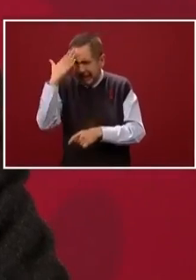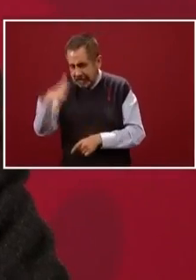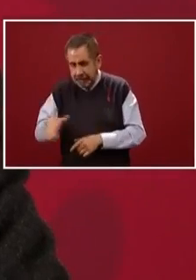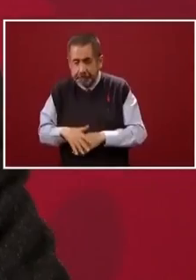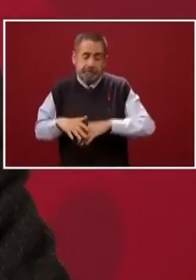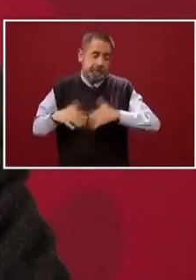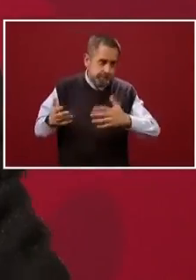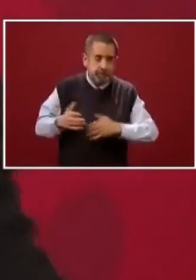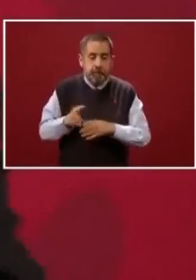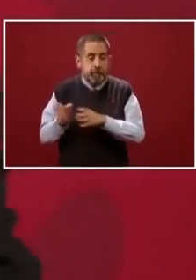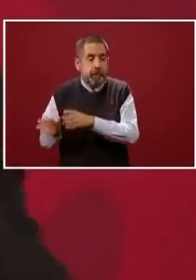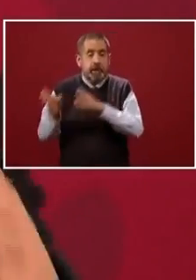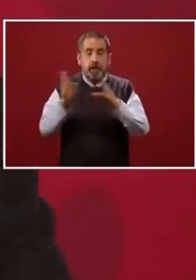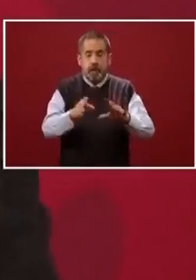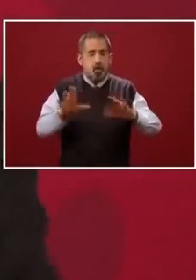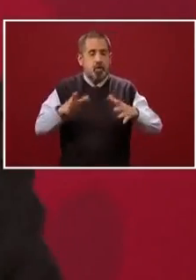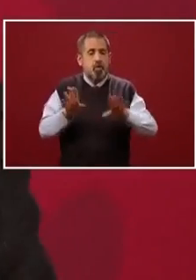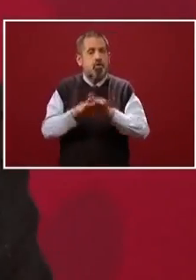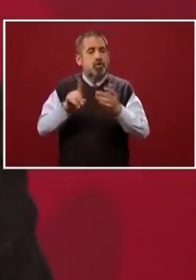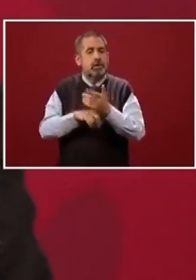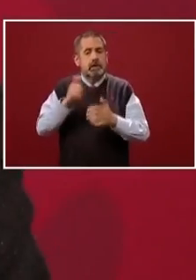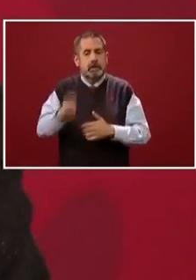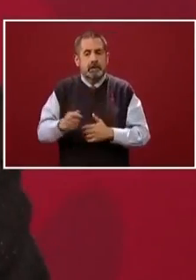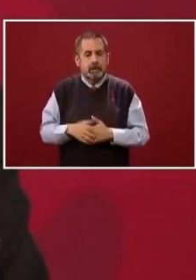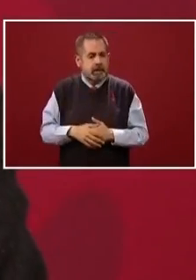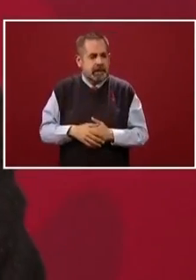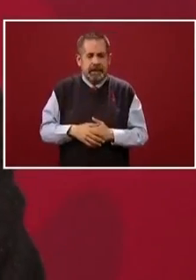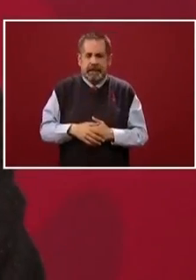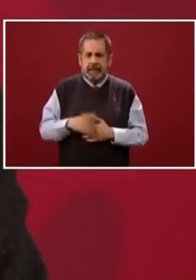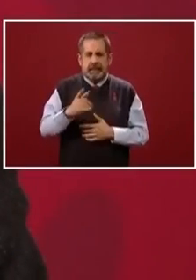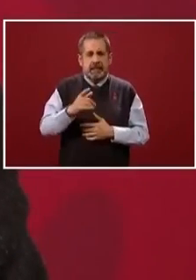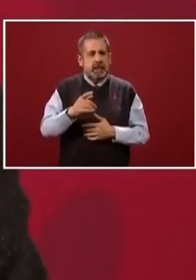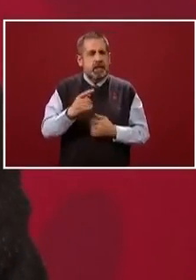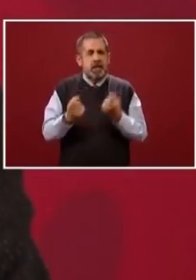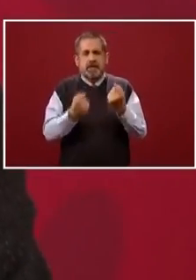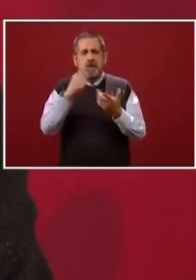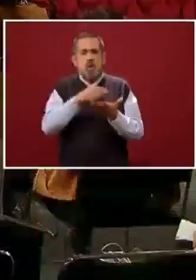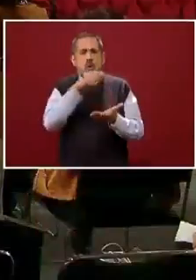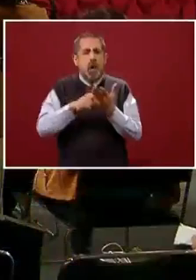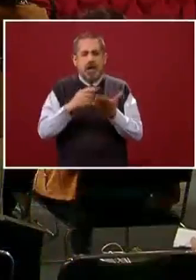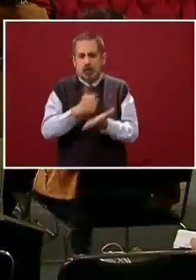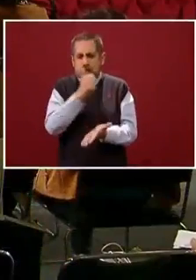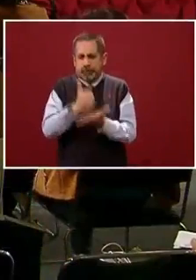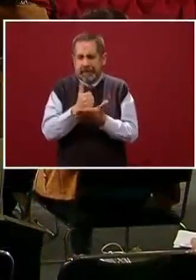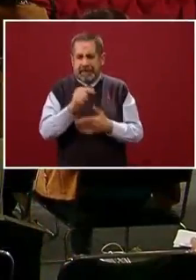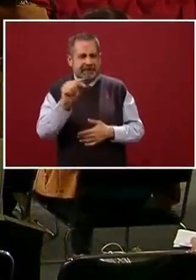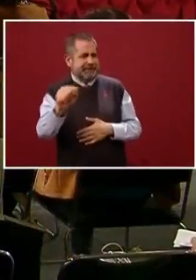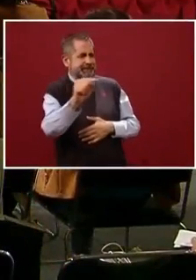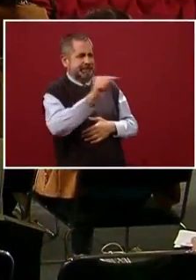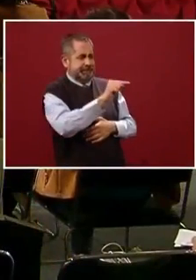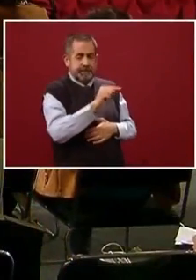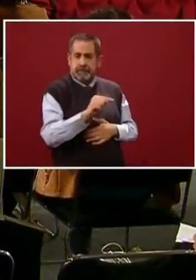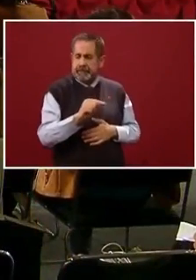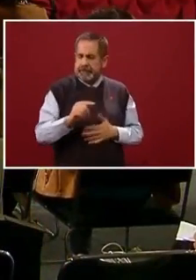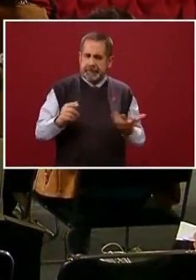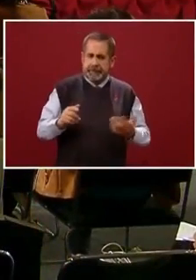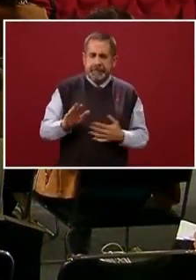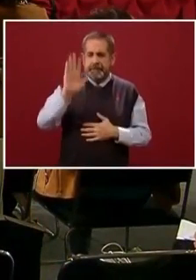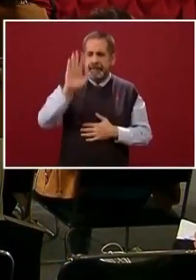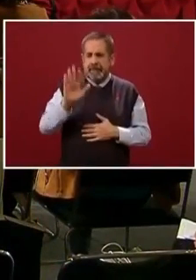ciertos ámbitos de la sociedad, particularmente algunos ámbitos urbanos, pareciera que existe